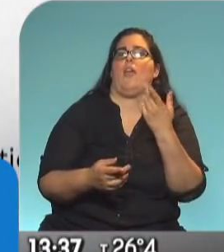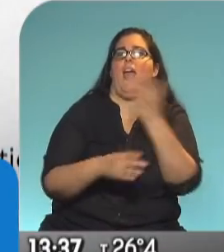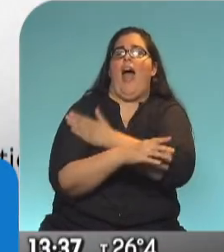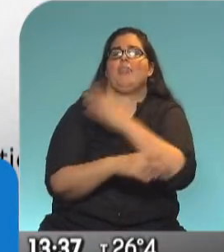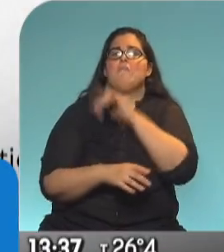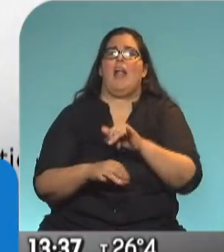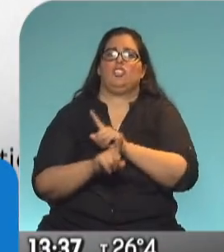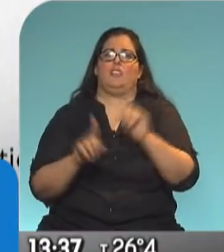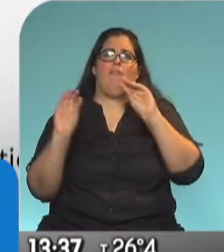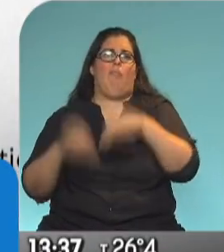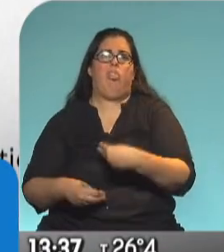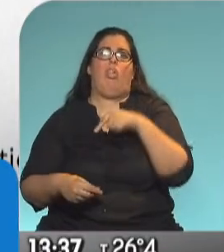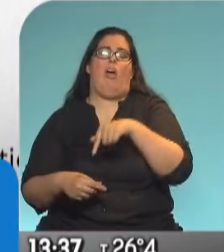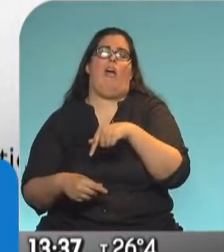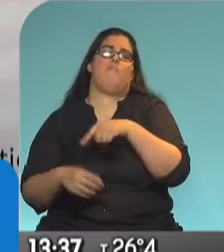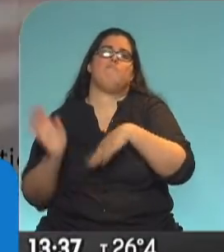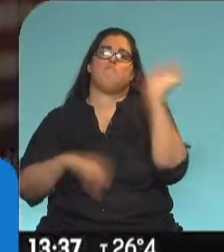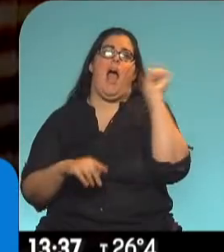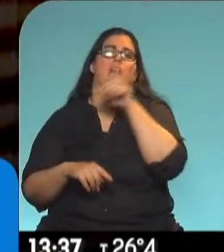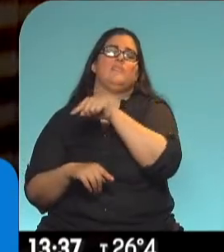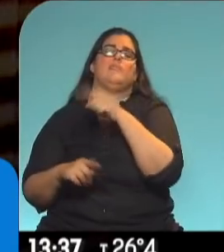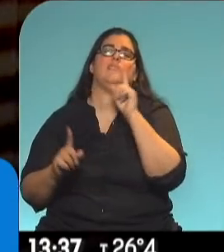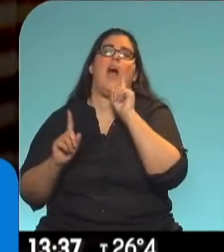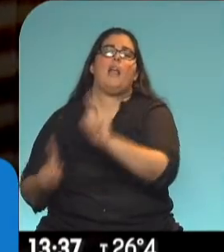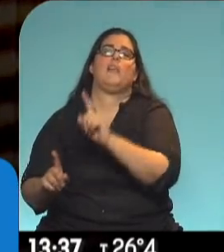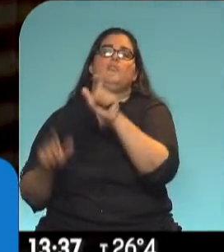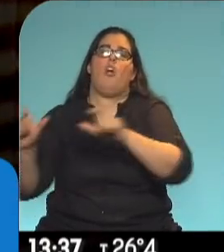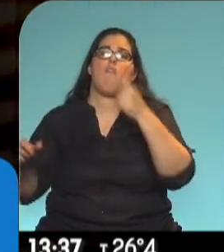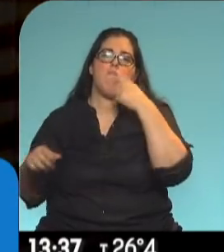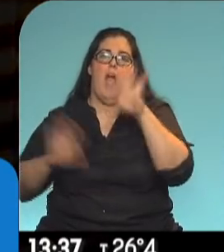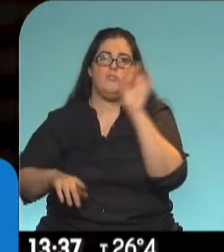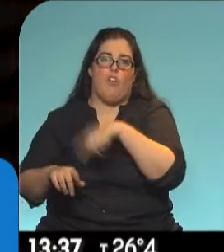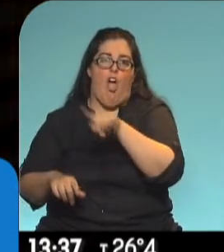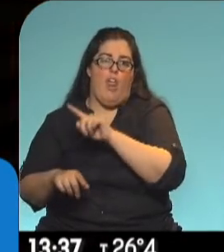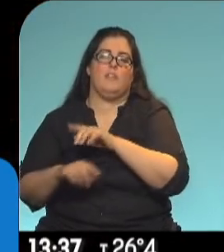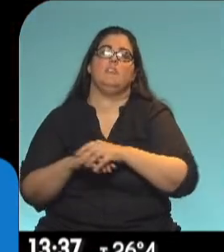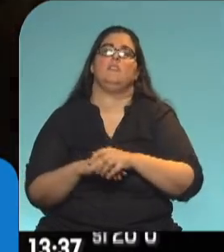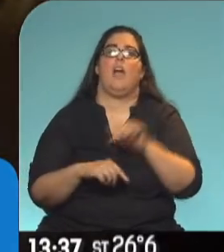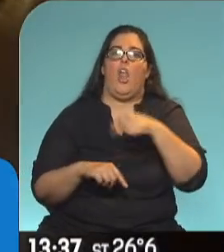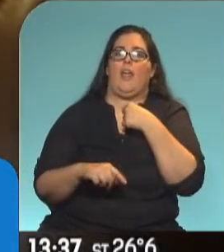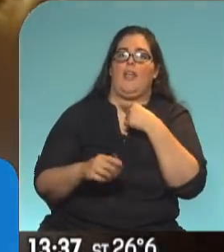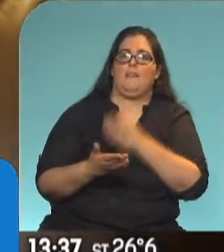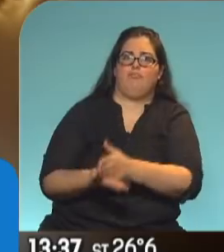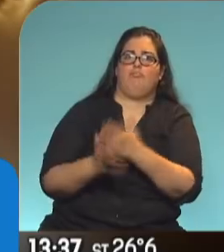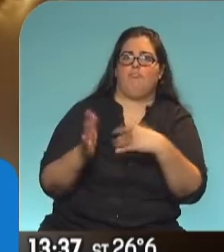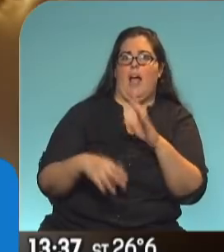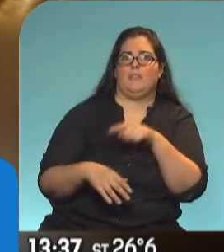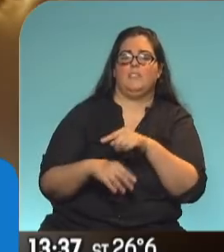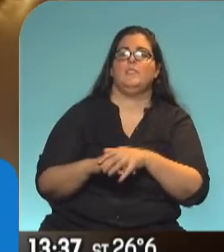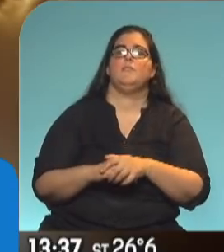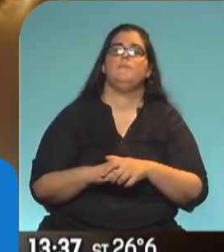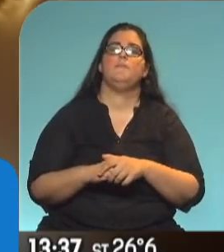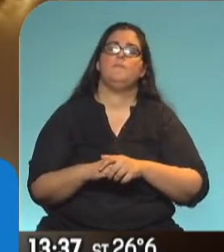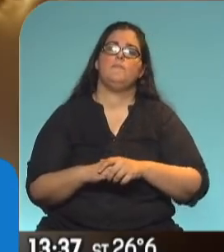en marzo pasado, especialmente en la atención a los adultos mayores. Solo de nosotros depende no